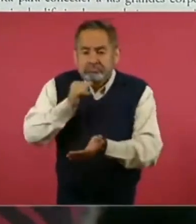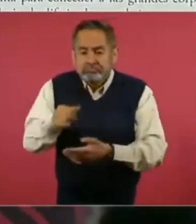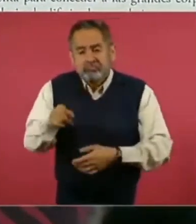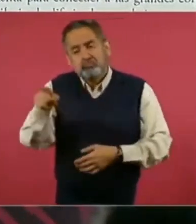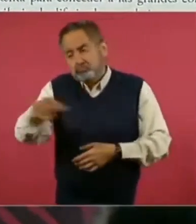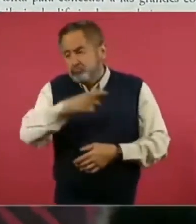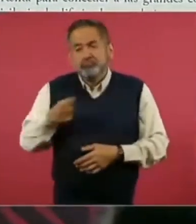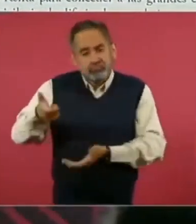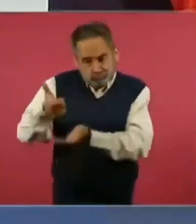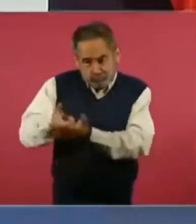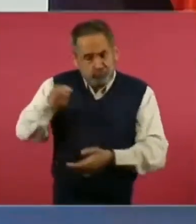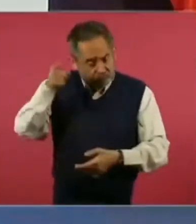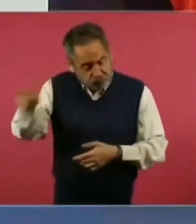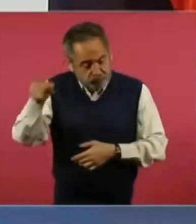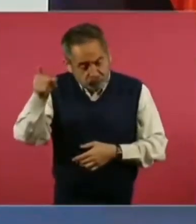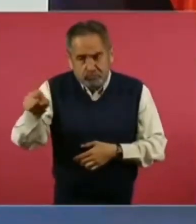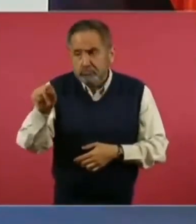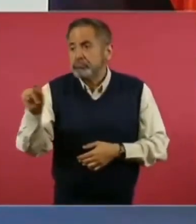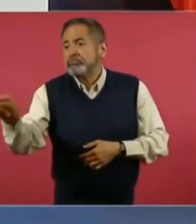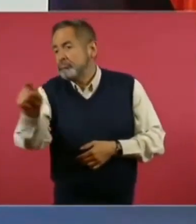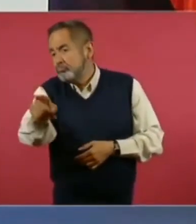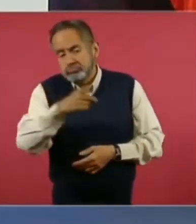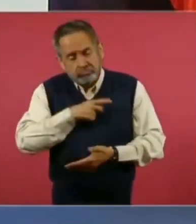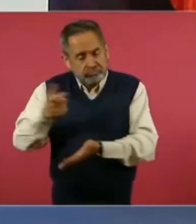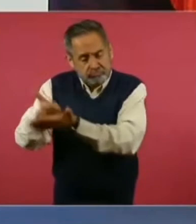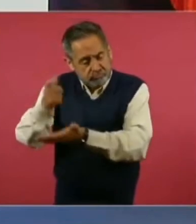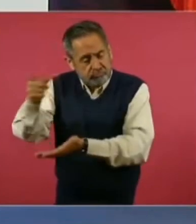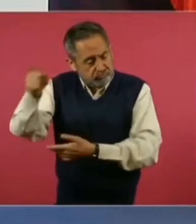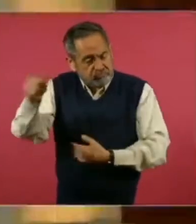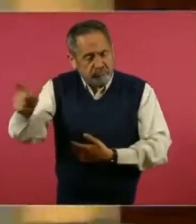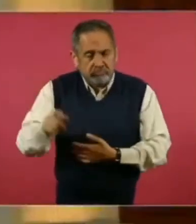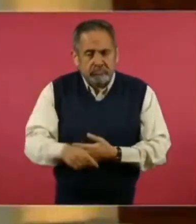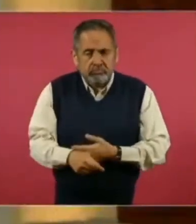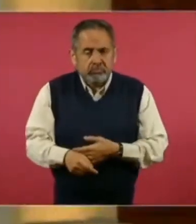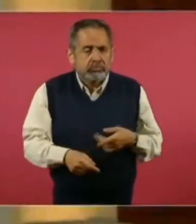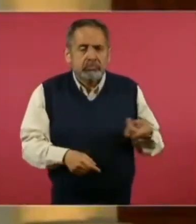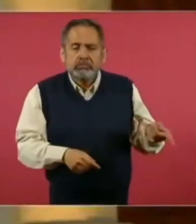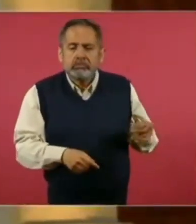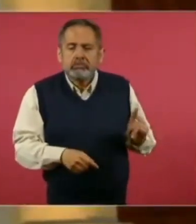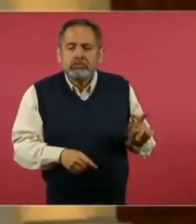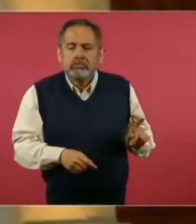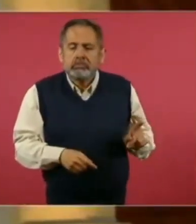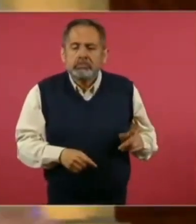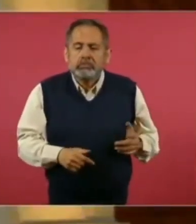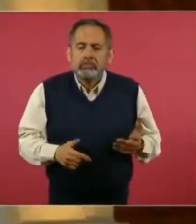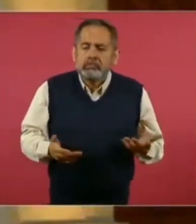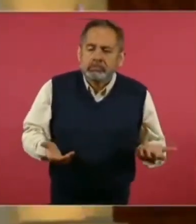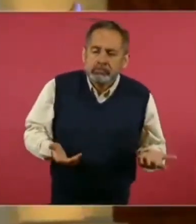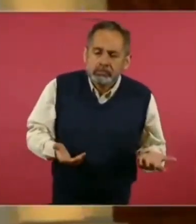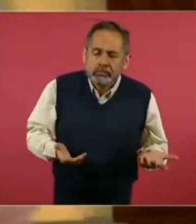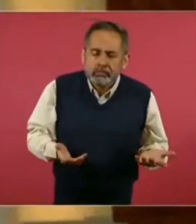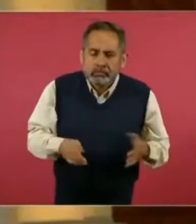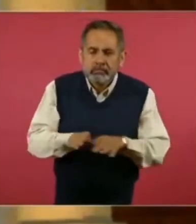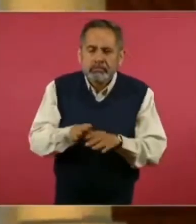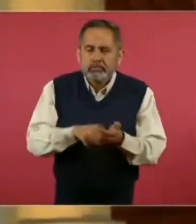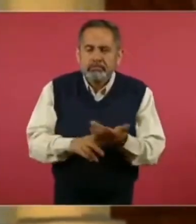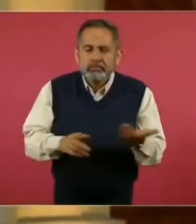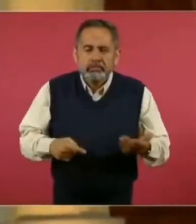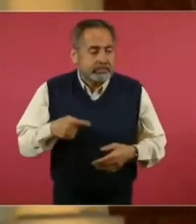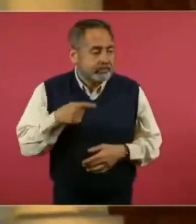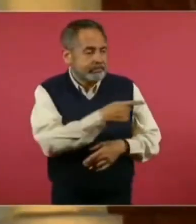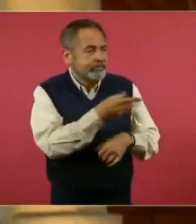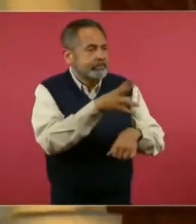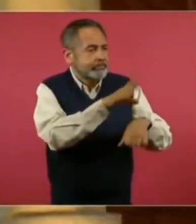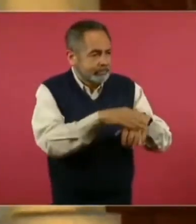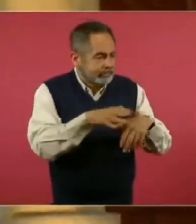aumentar el padrón de contribuyentes, cuando lo que sucedía es que los